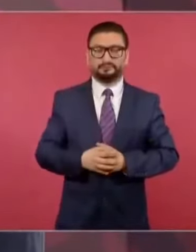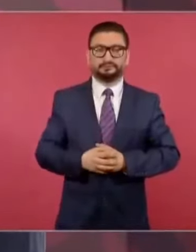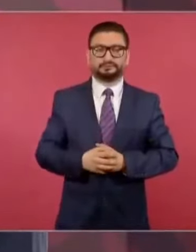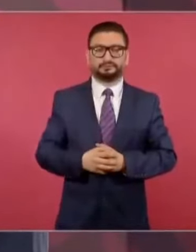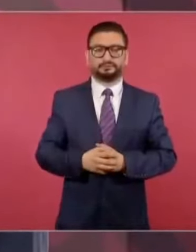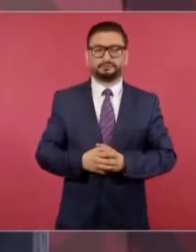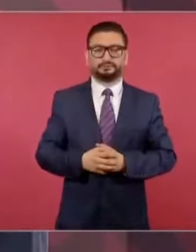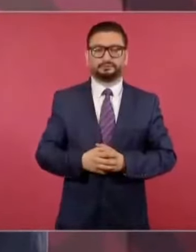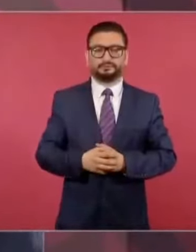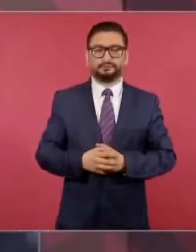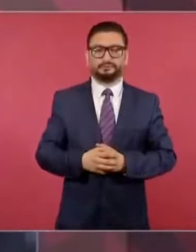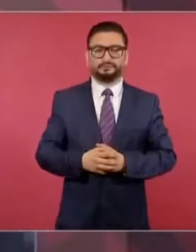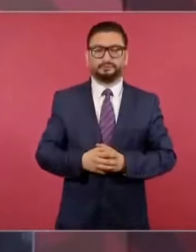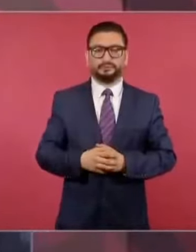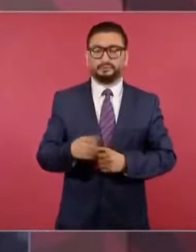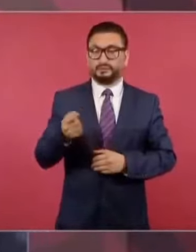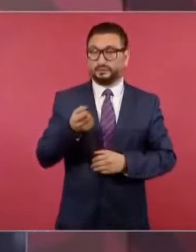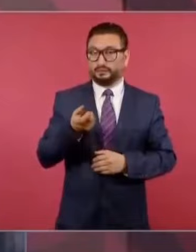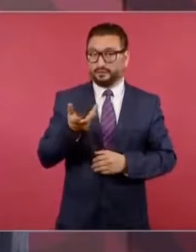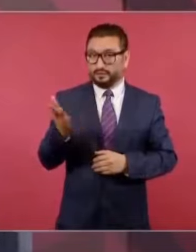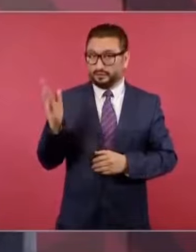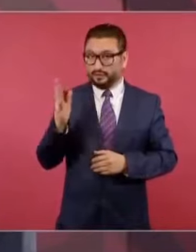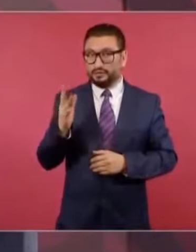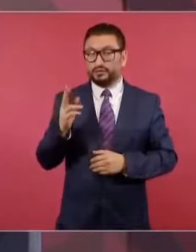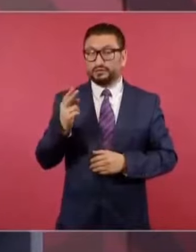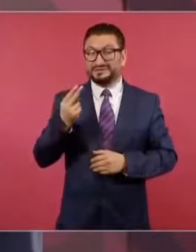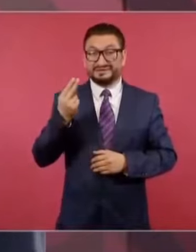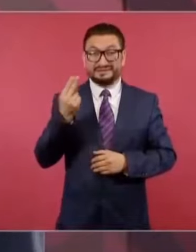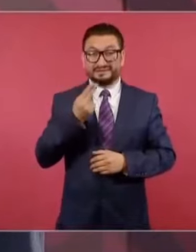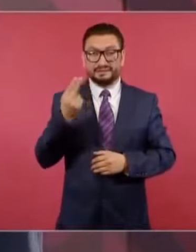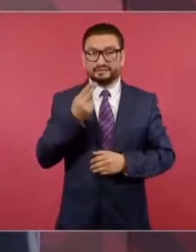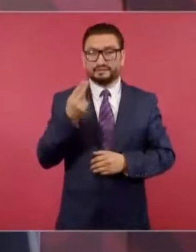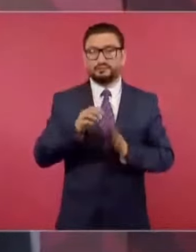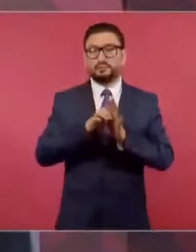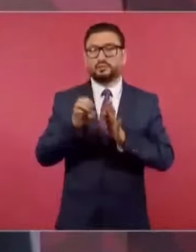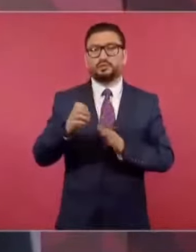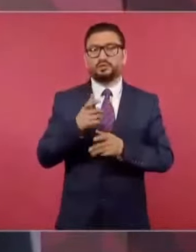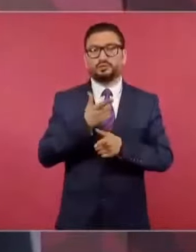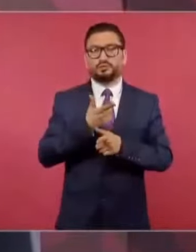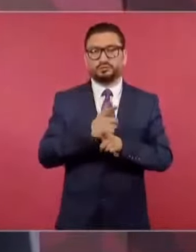tienen la necesidad de tomar un taxi